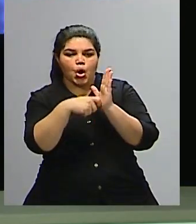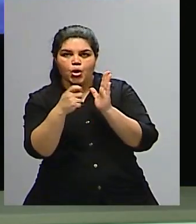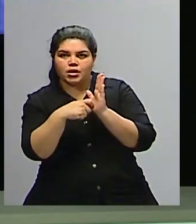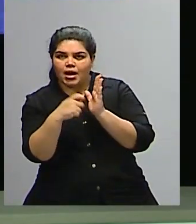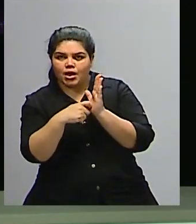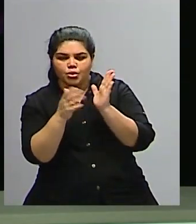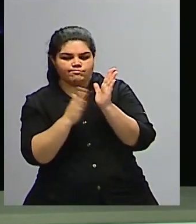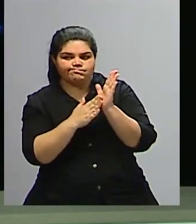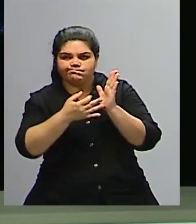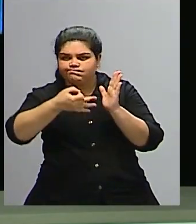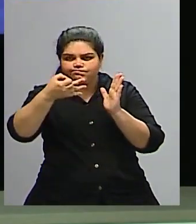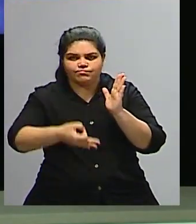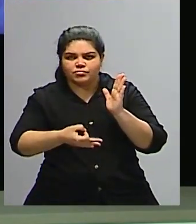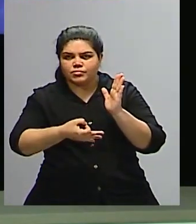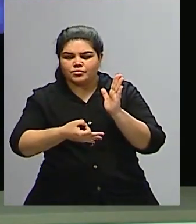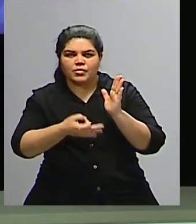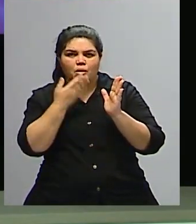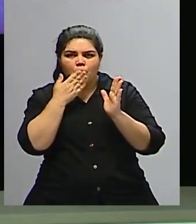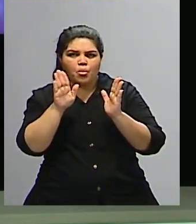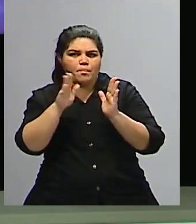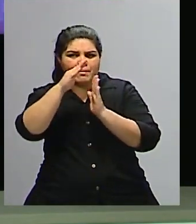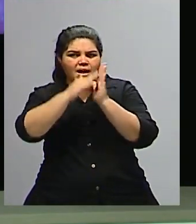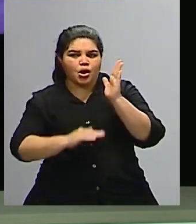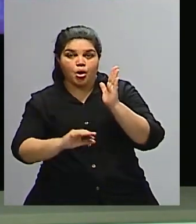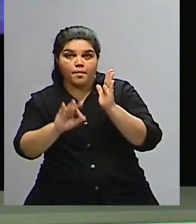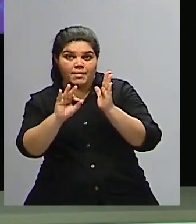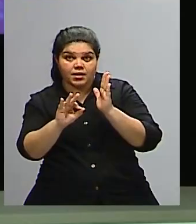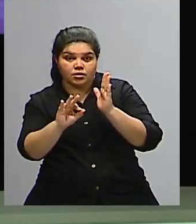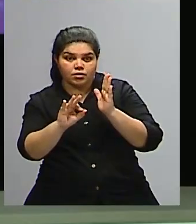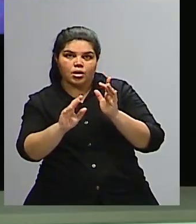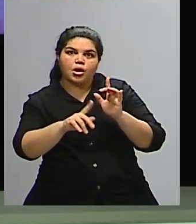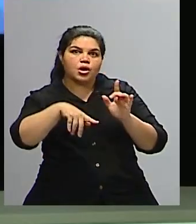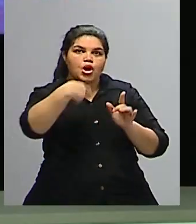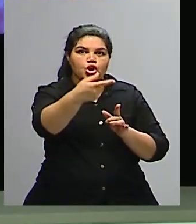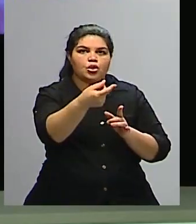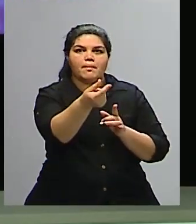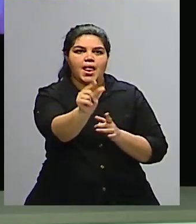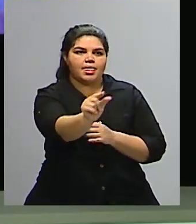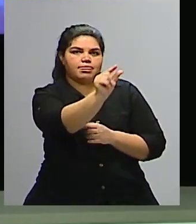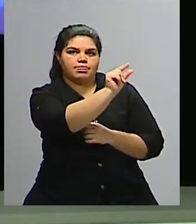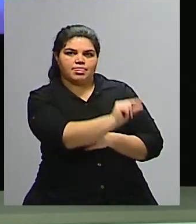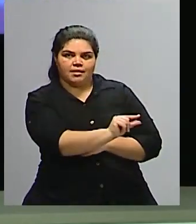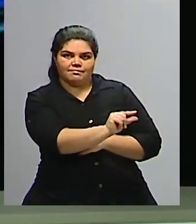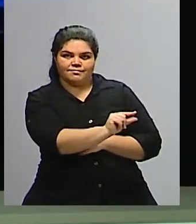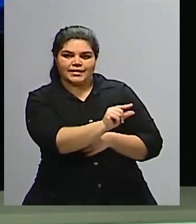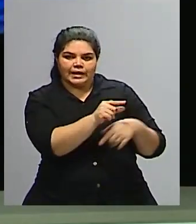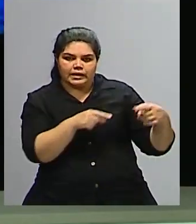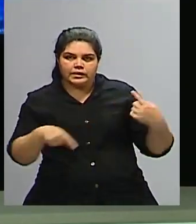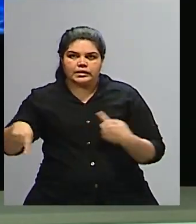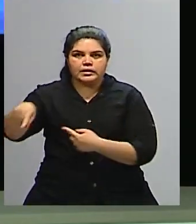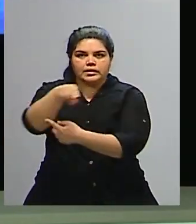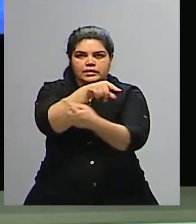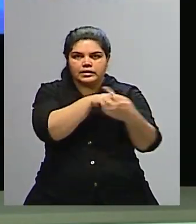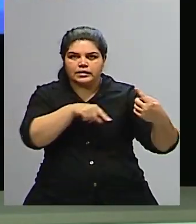que han elegido en esa puja pública de oferente, y luego alguien va a tener que pagarlo. Entonces, esos